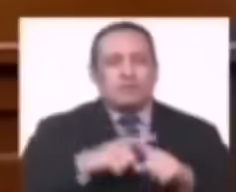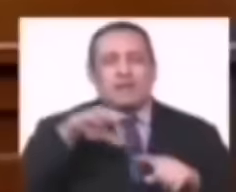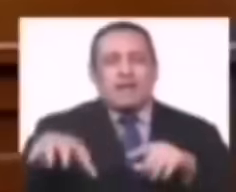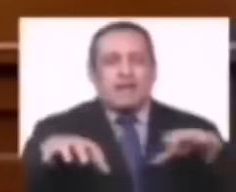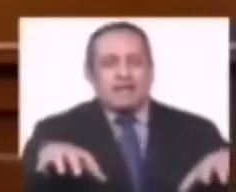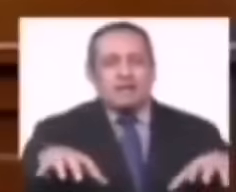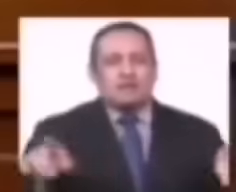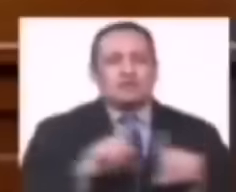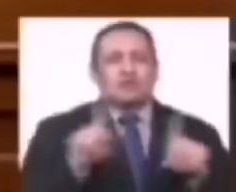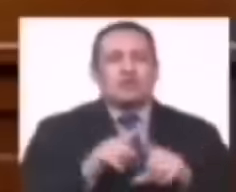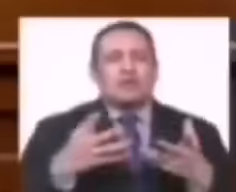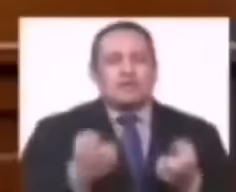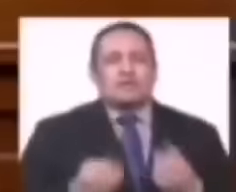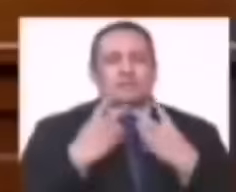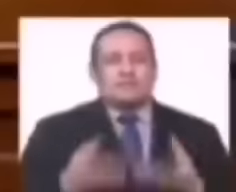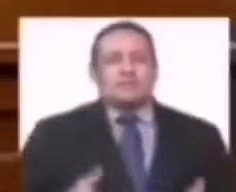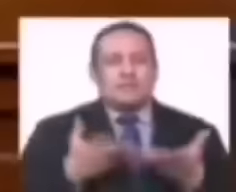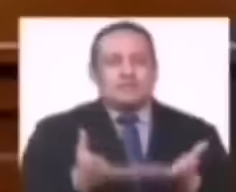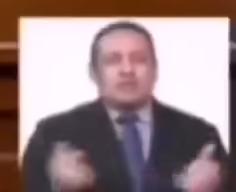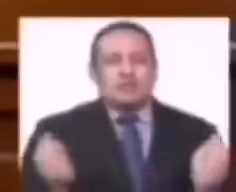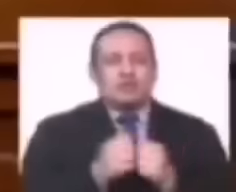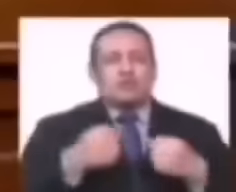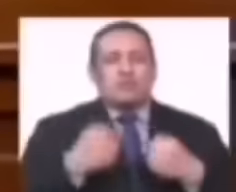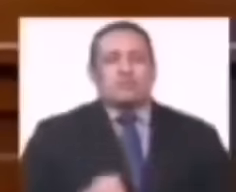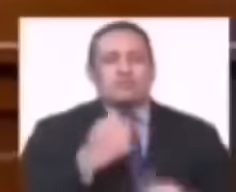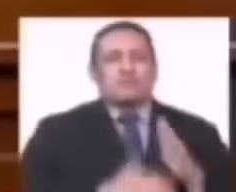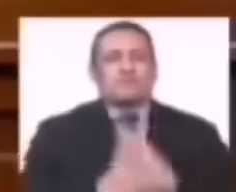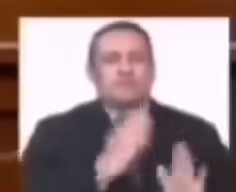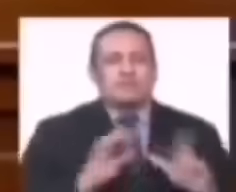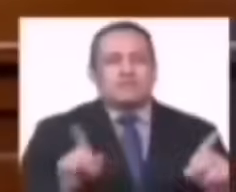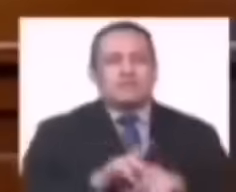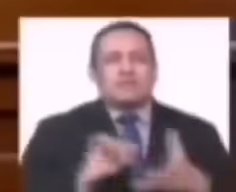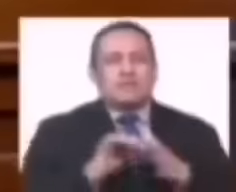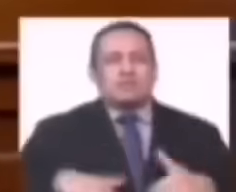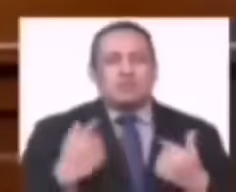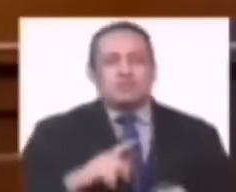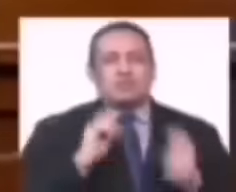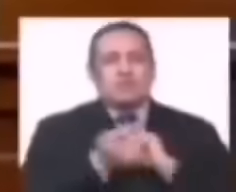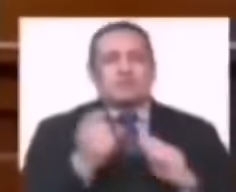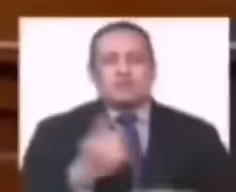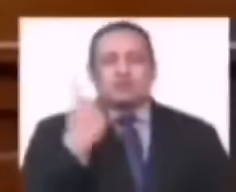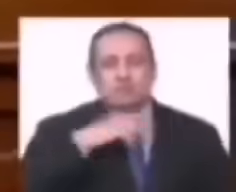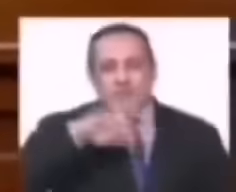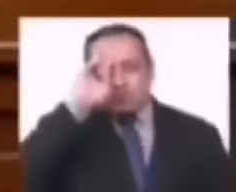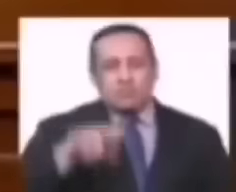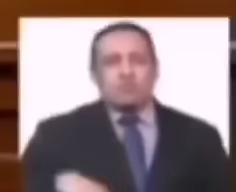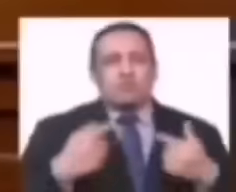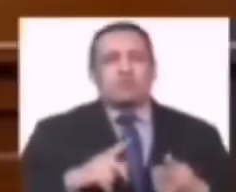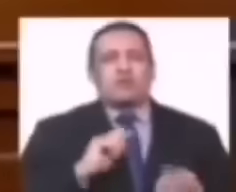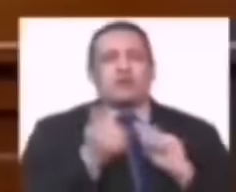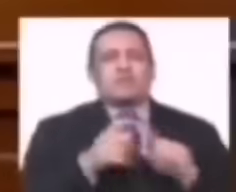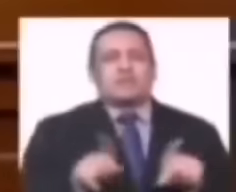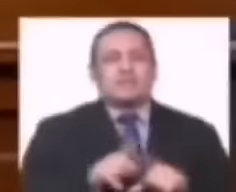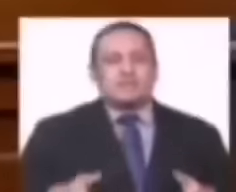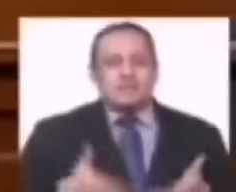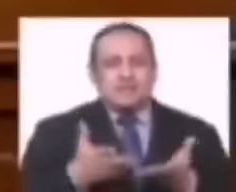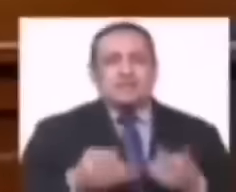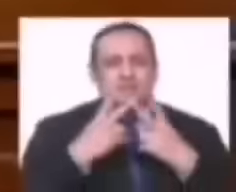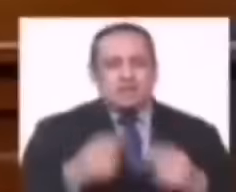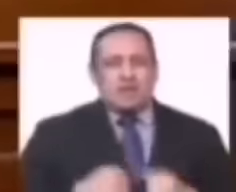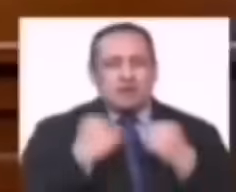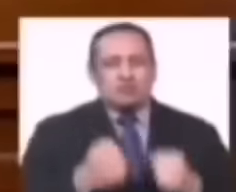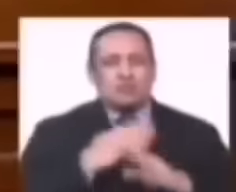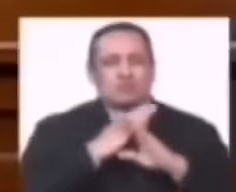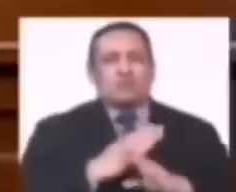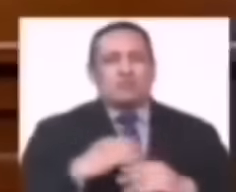sin intentar generar una pose falsa de que podemos cambiar el país, podemos cambiar y contribuir a la lucha contra la